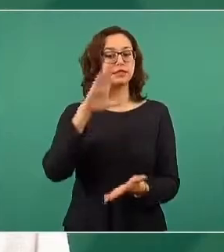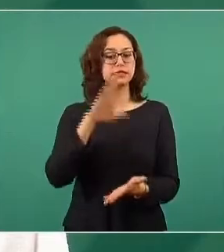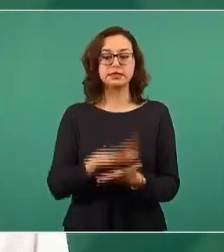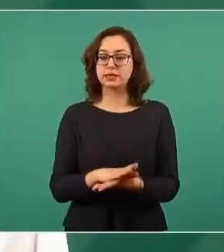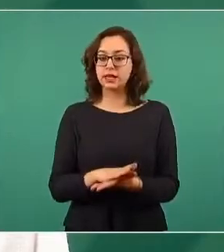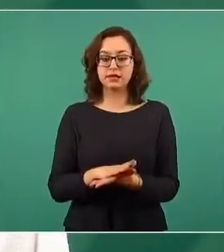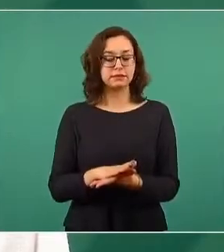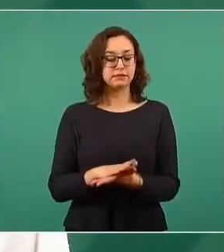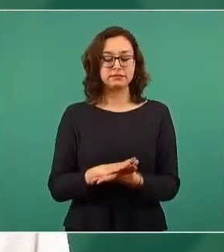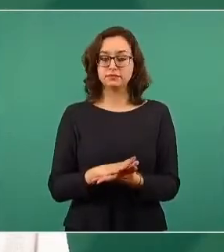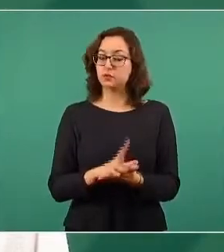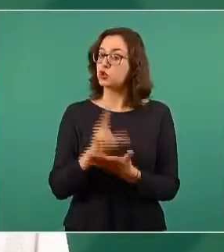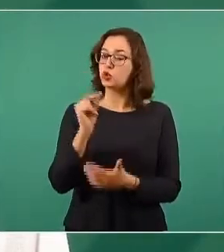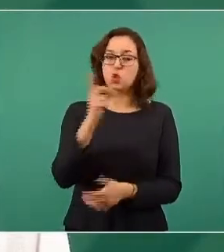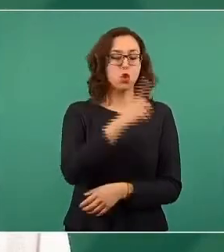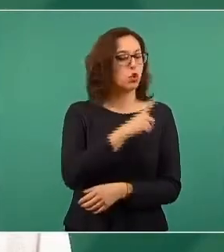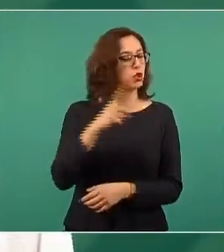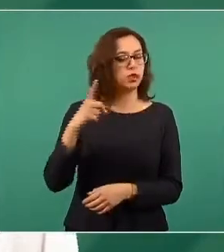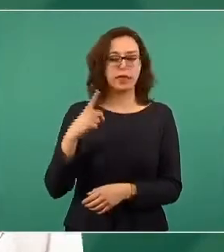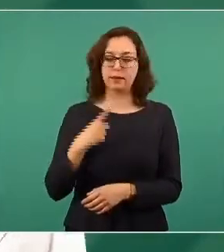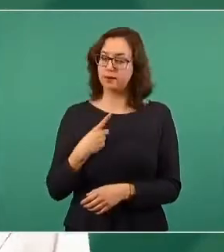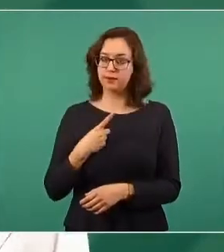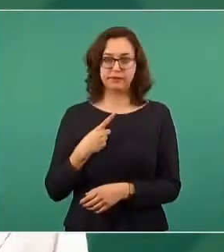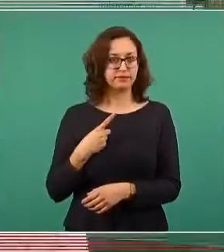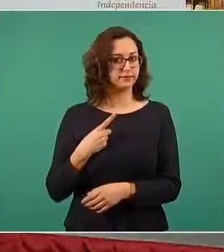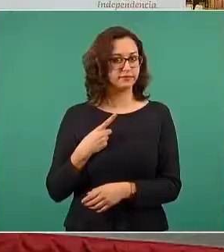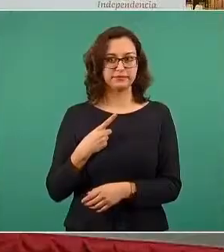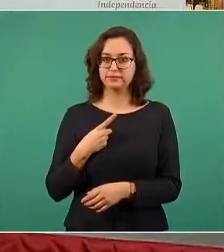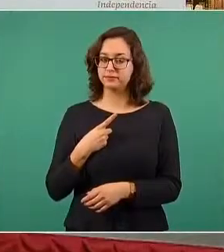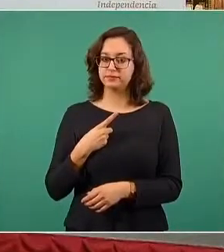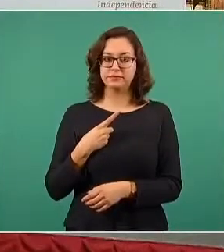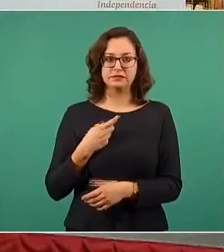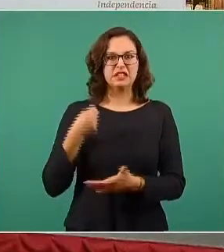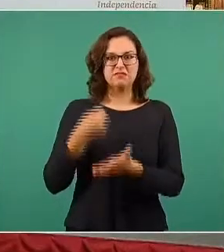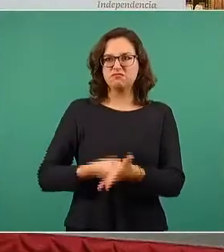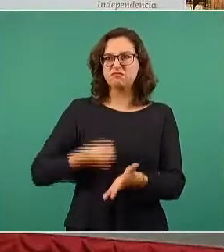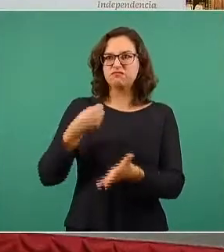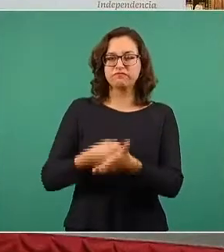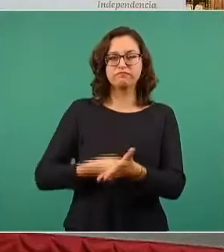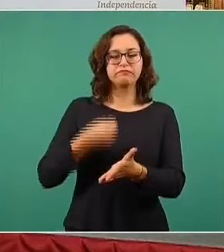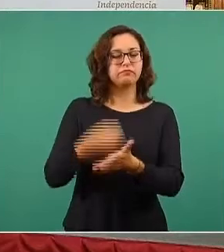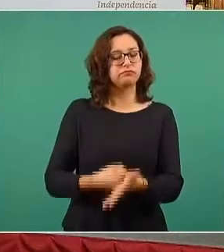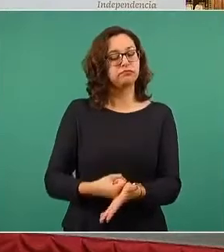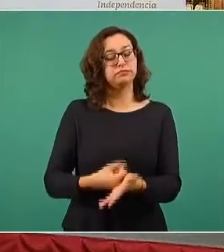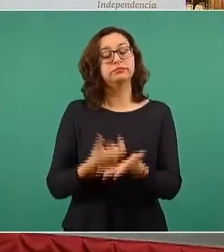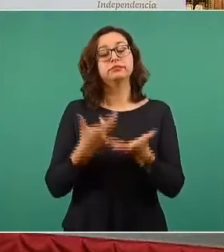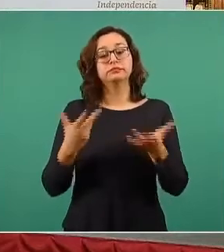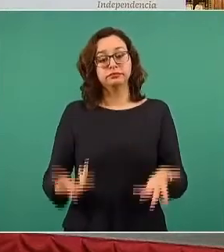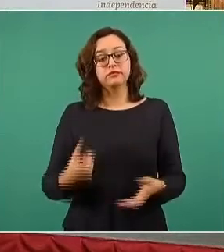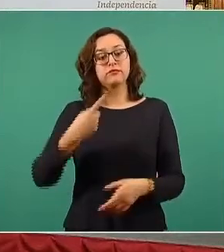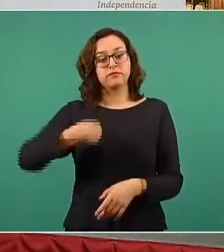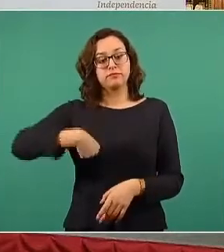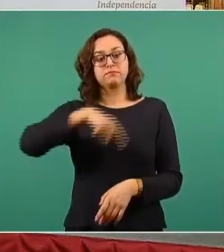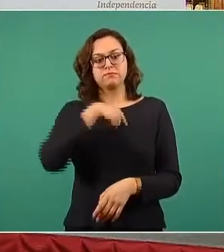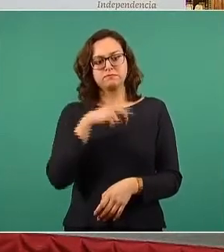ser llamadas a vacunarse, y el insistir en hacerlo, y vemos que